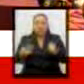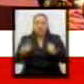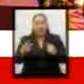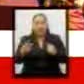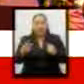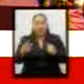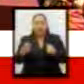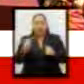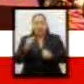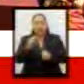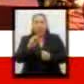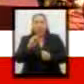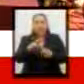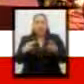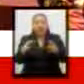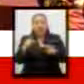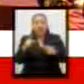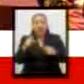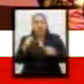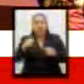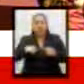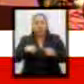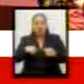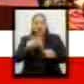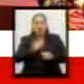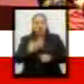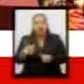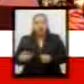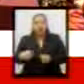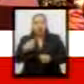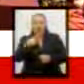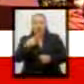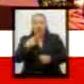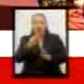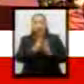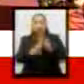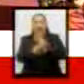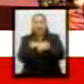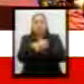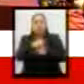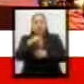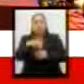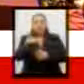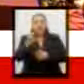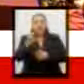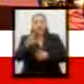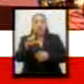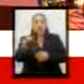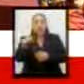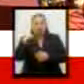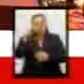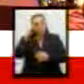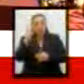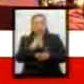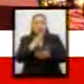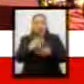a la presidenta de RENAMA, de la Red Nacional de Municipalidades, presidenta de la región de Lambayeque, la doctora Nery Saldarriaga. Sabemos que tiene que retirarse